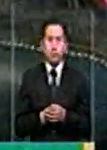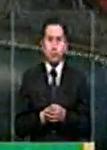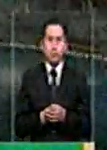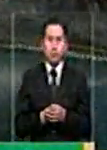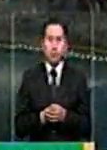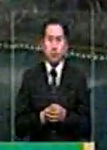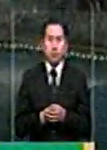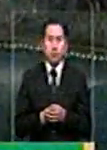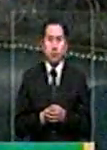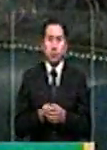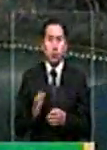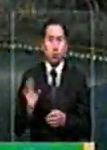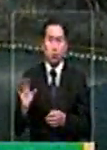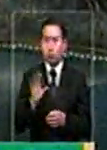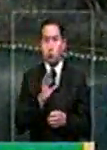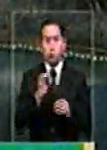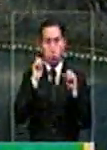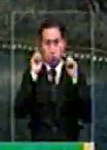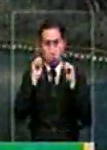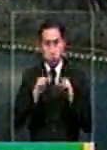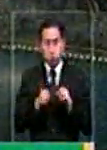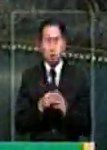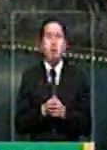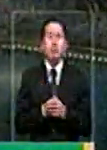para que puedan